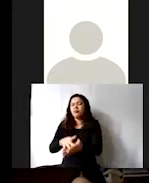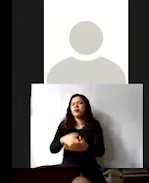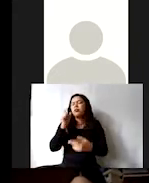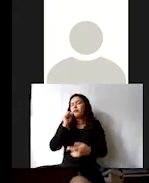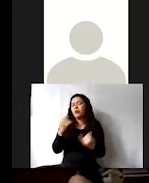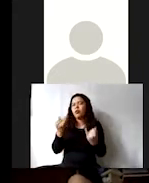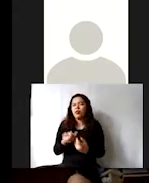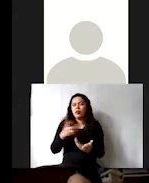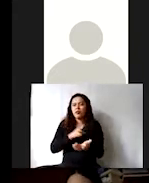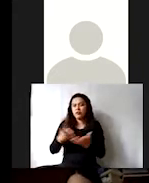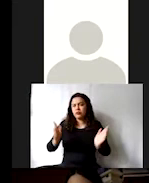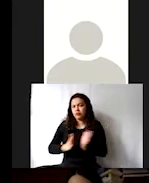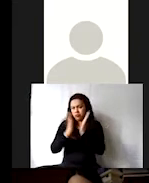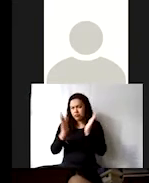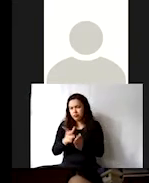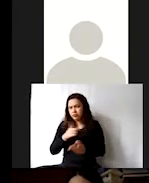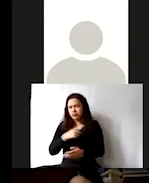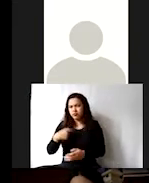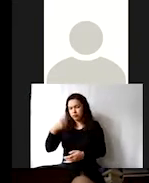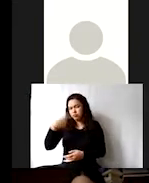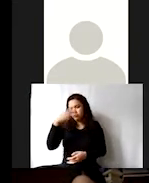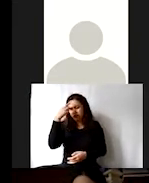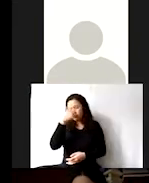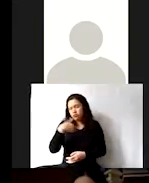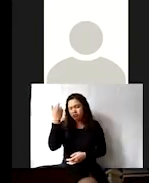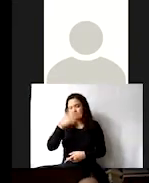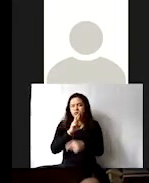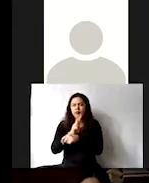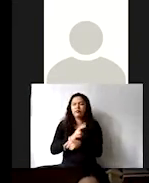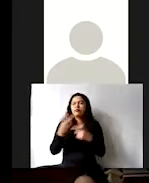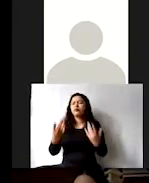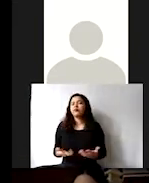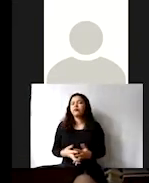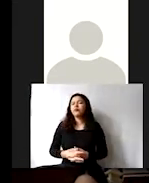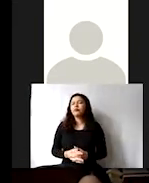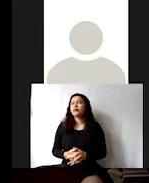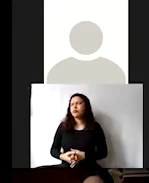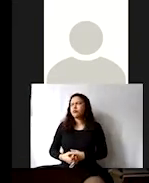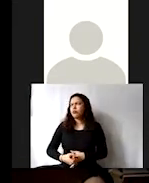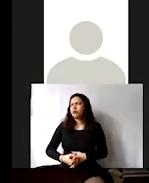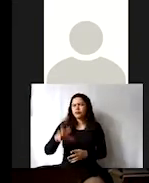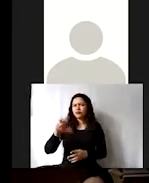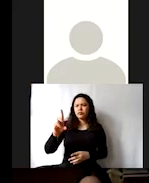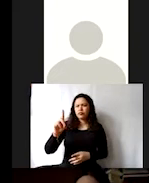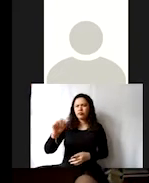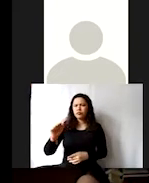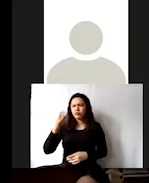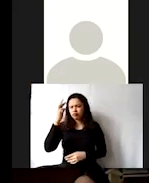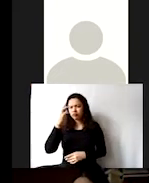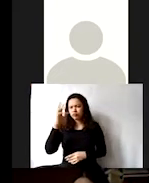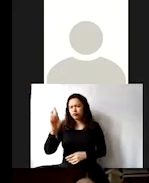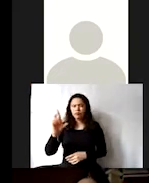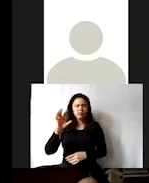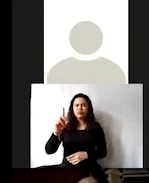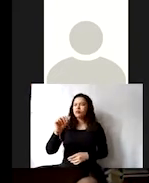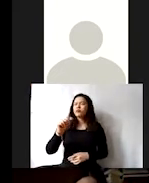de participar en su revisión y en su monitoreo. Entonces, estas revisiones de los ODS que han tenido lugar en los